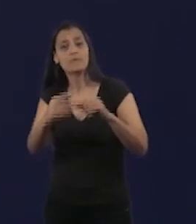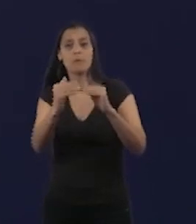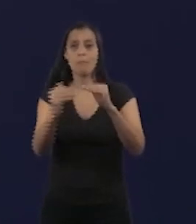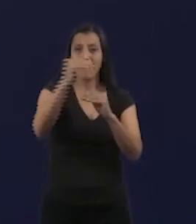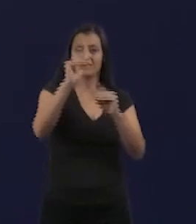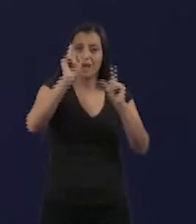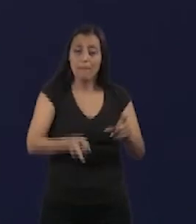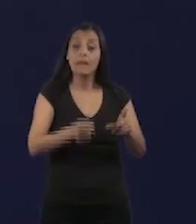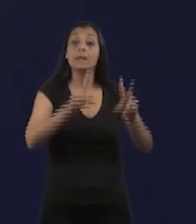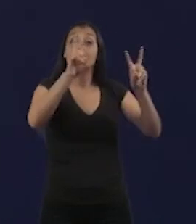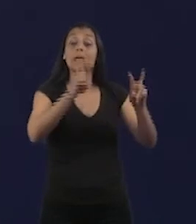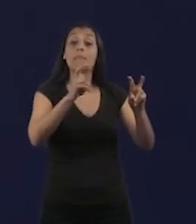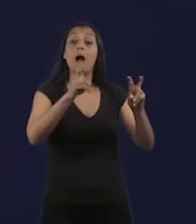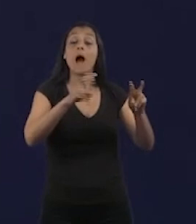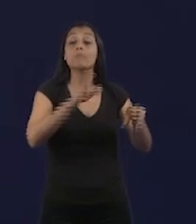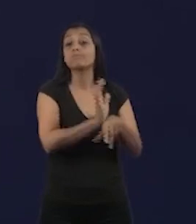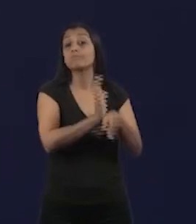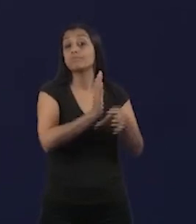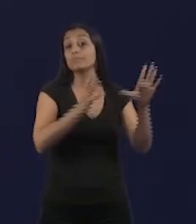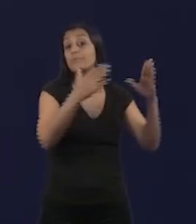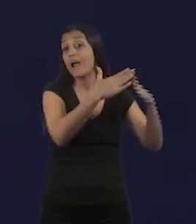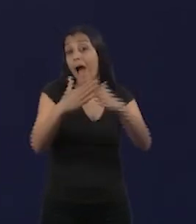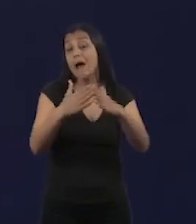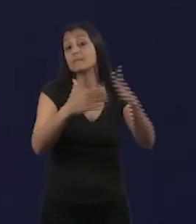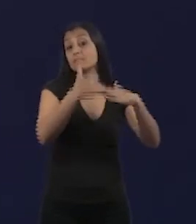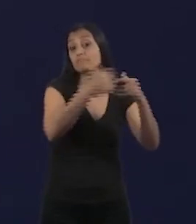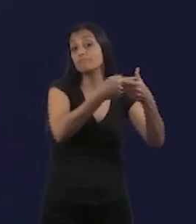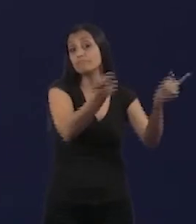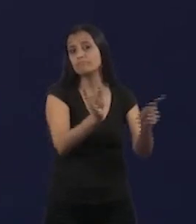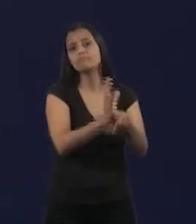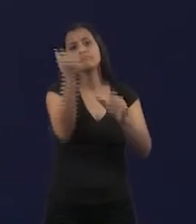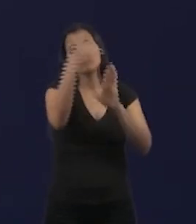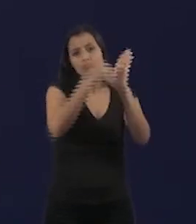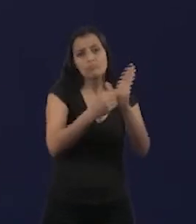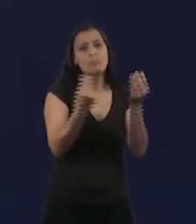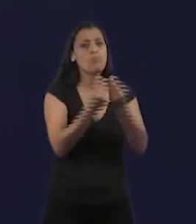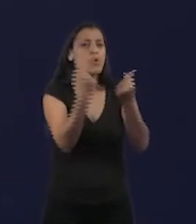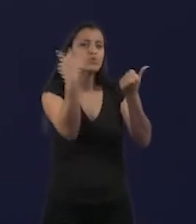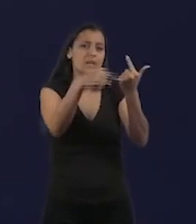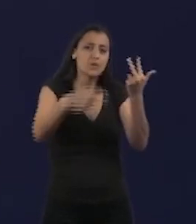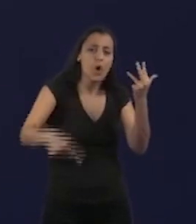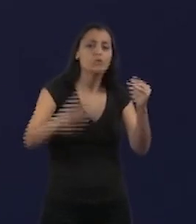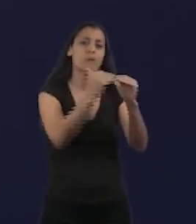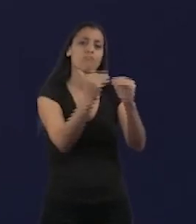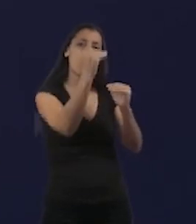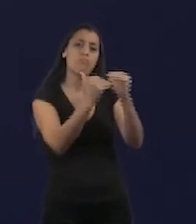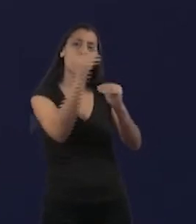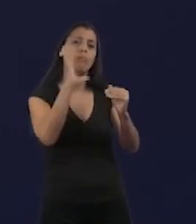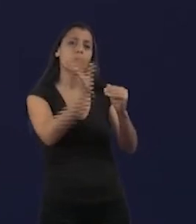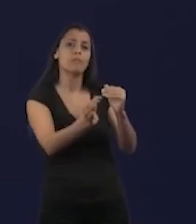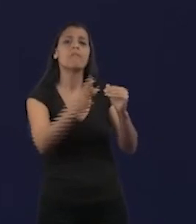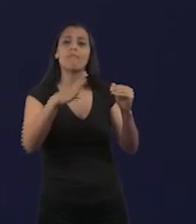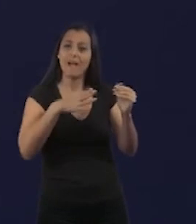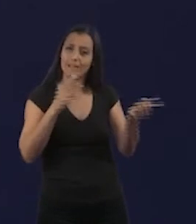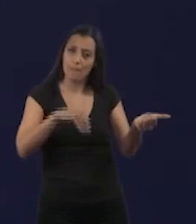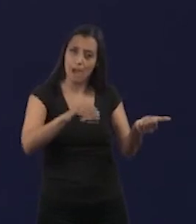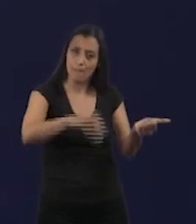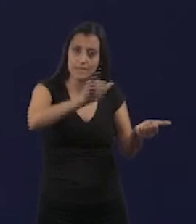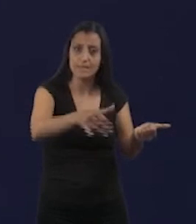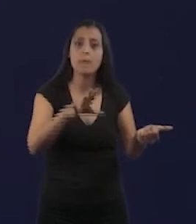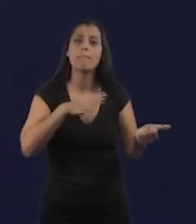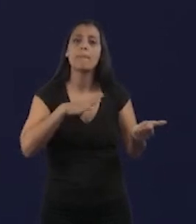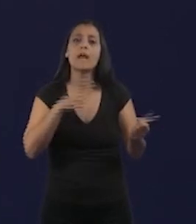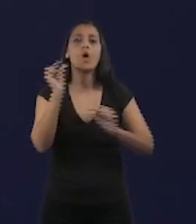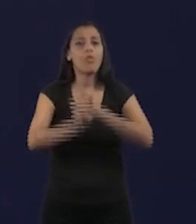inmobiliario un 36 por supuesto con un montón de rubros y un montón de camino todavía por recorrer pero los